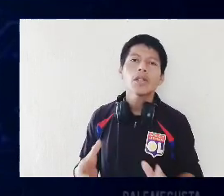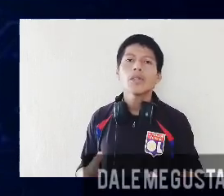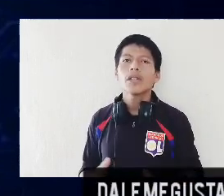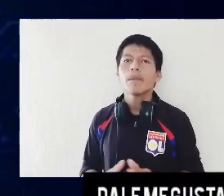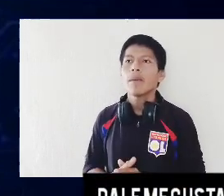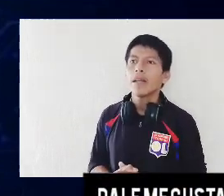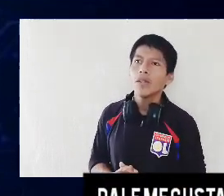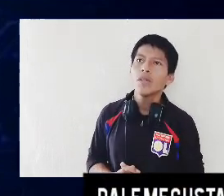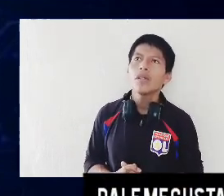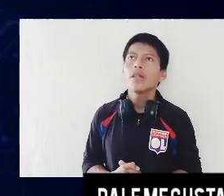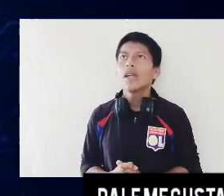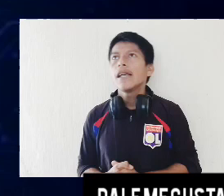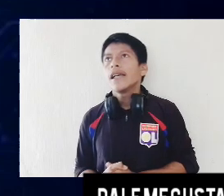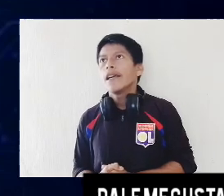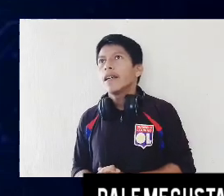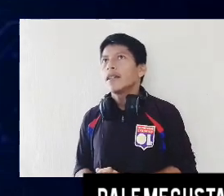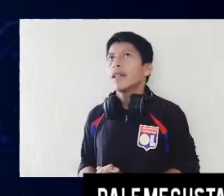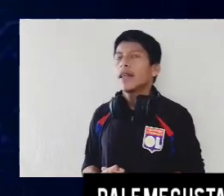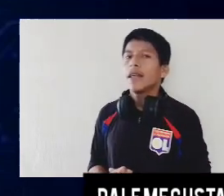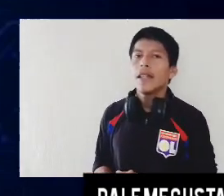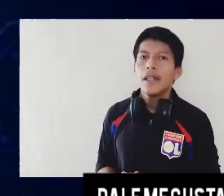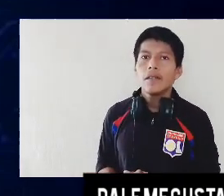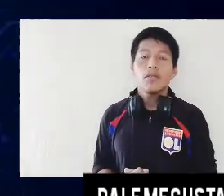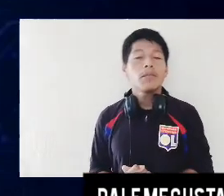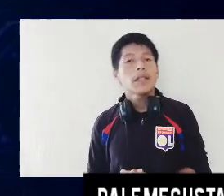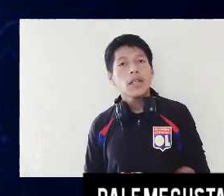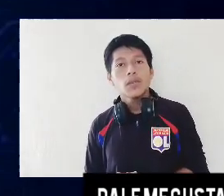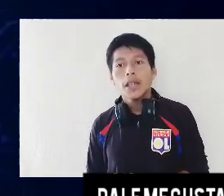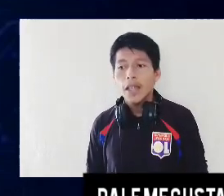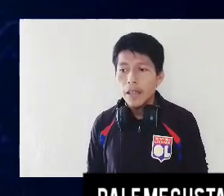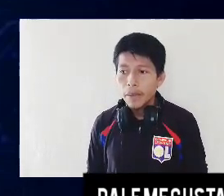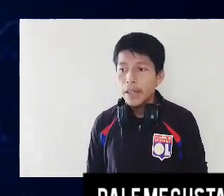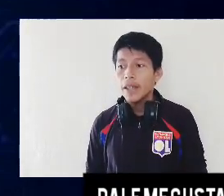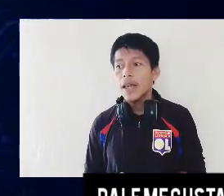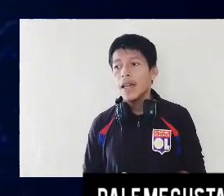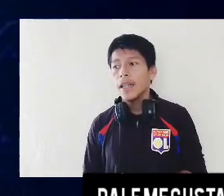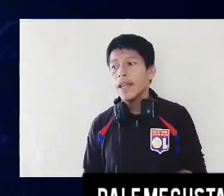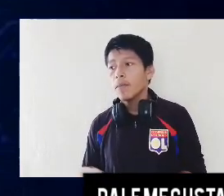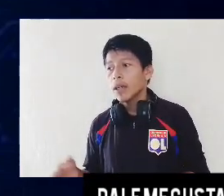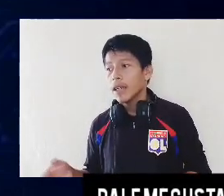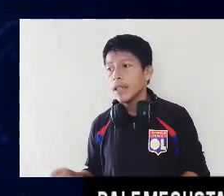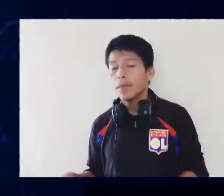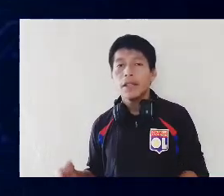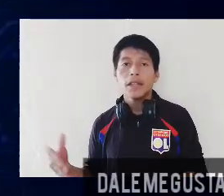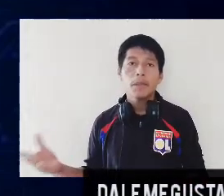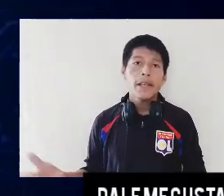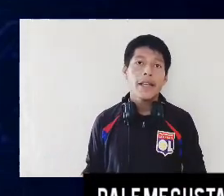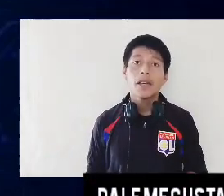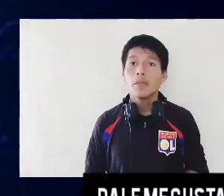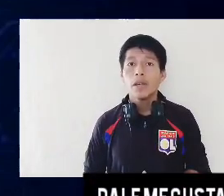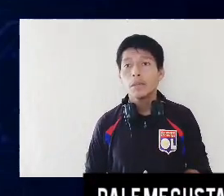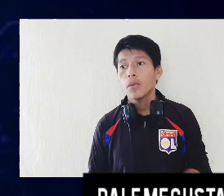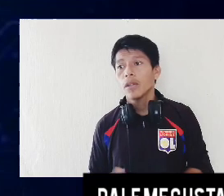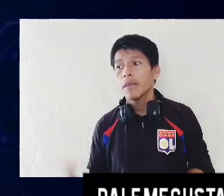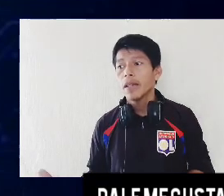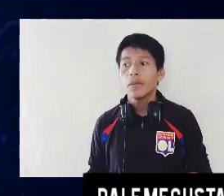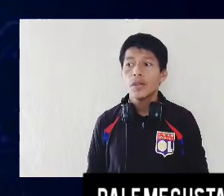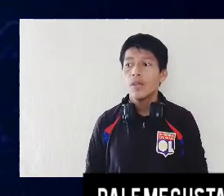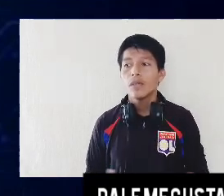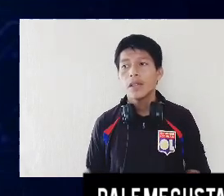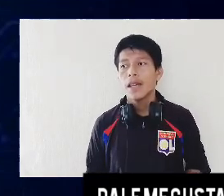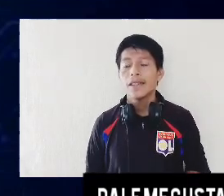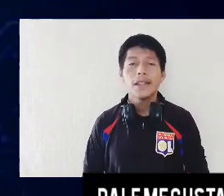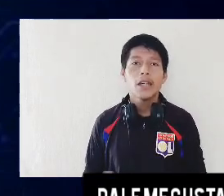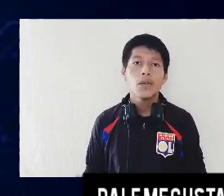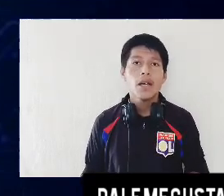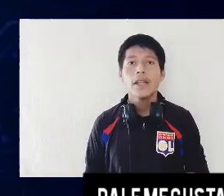llevo un proceso de separación. Ya tiene un mes que no sé nada de mi hija, le llamo a quien es mi expareja, no me responde, manda